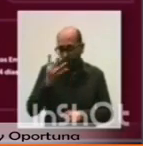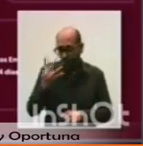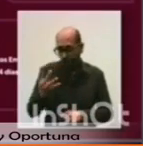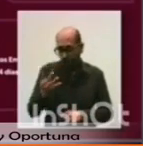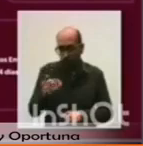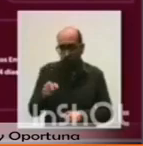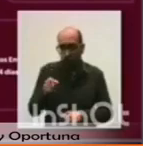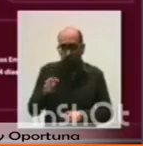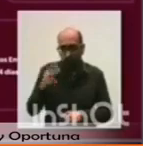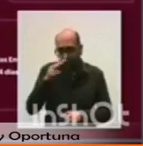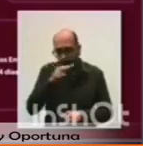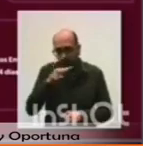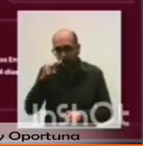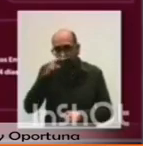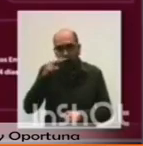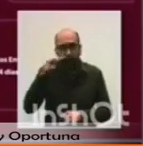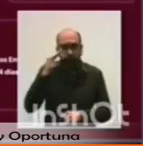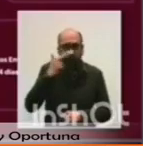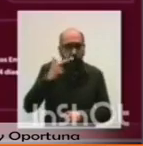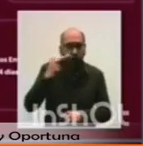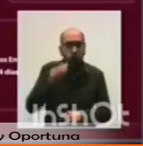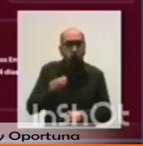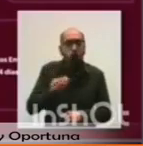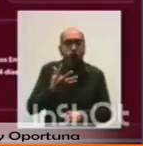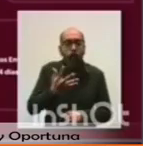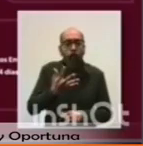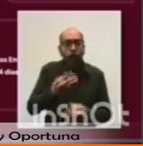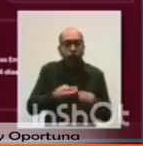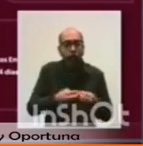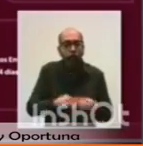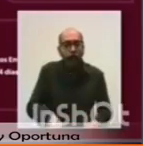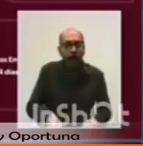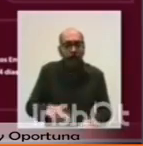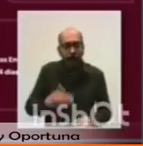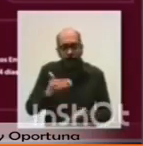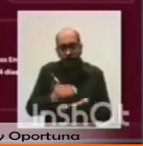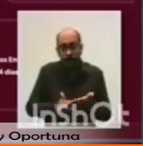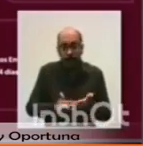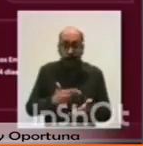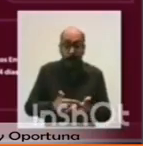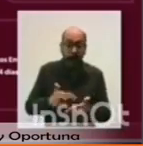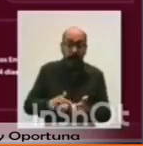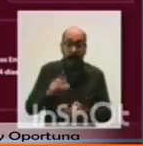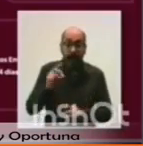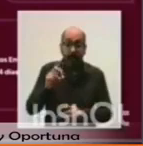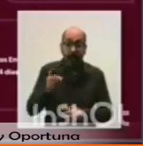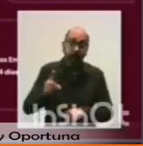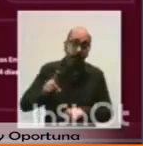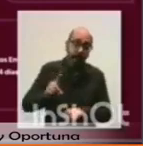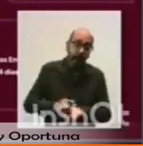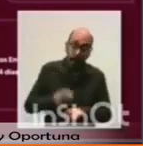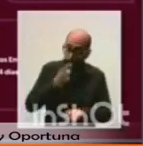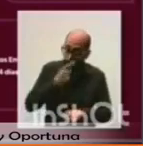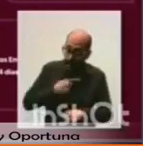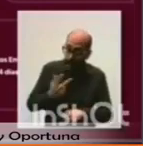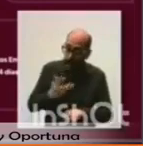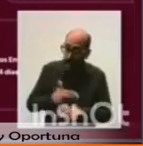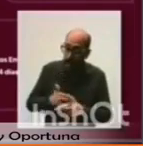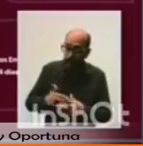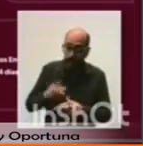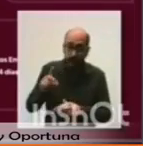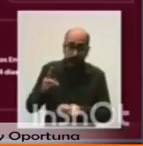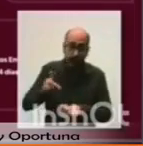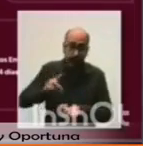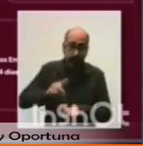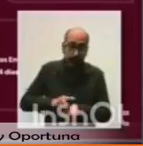cuantificación de daños. Nos daban hasta 30 días, se determinó que asumiéramos solamente 20 días para que